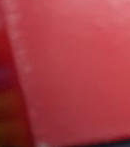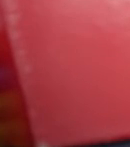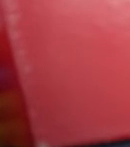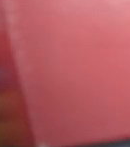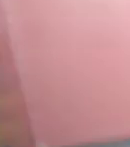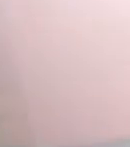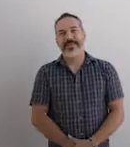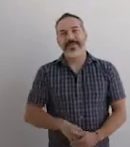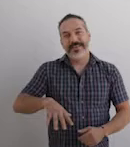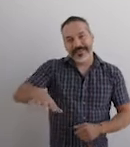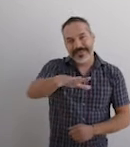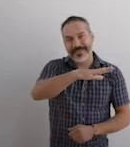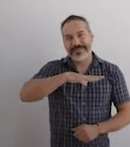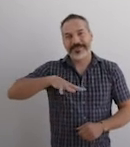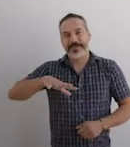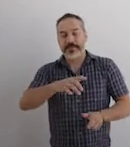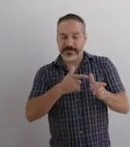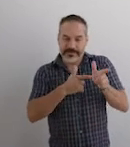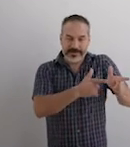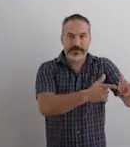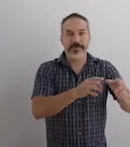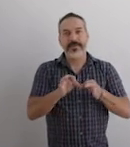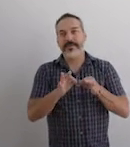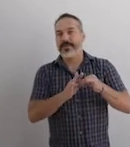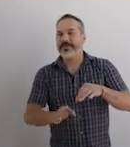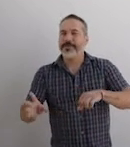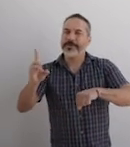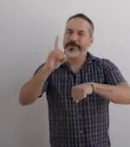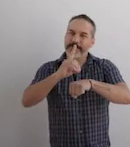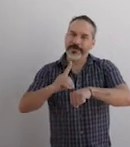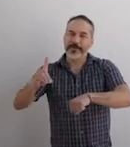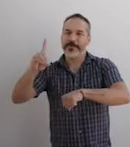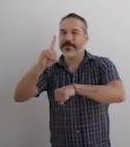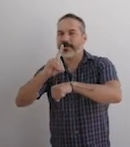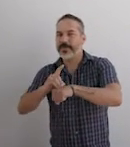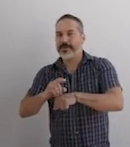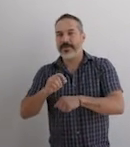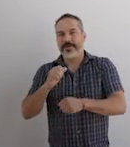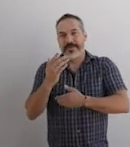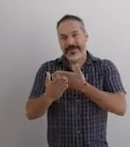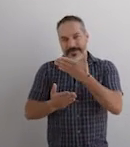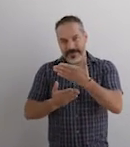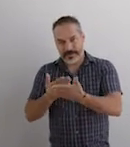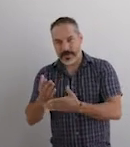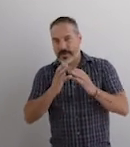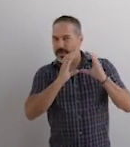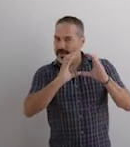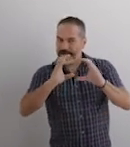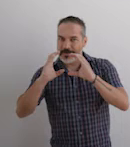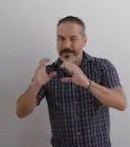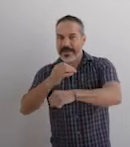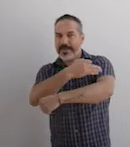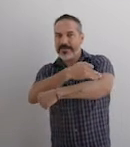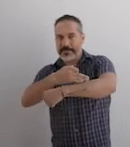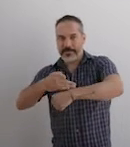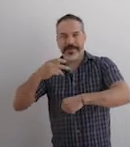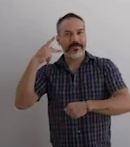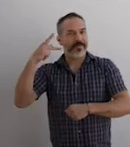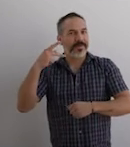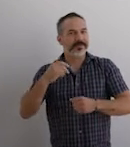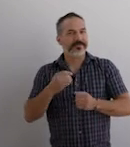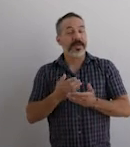Sistema Municipal DIF. Nosotros continuamos trabajando todos los días para seguir sirviendo y cuidando de las familias